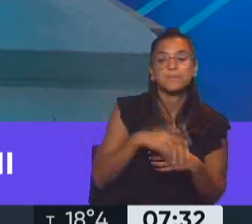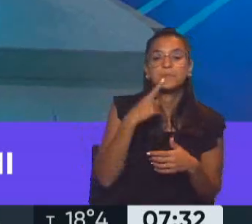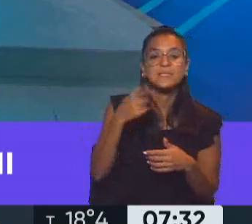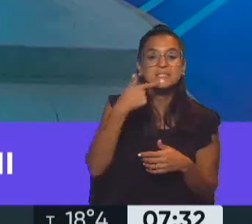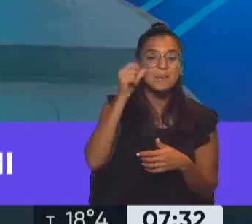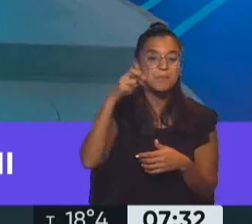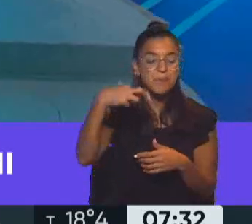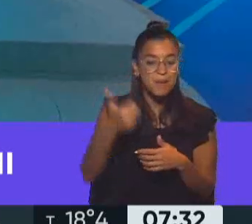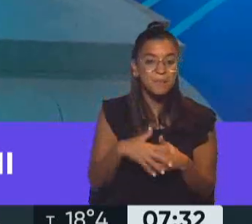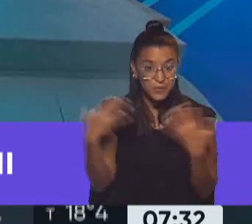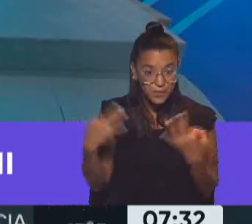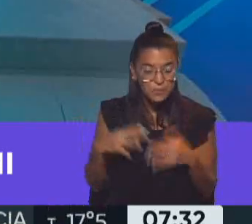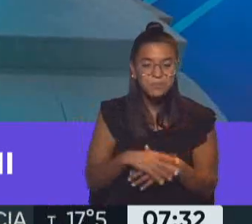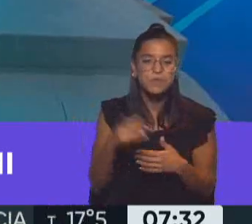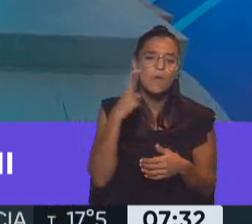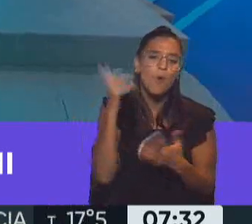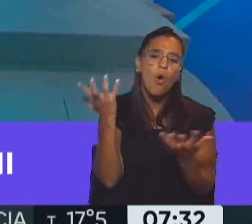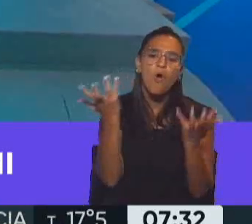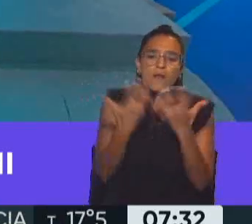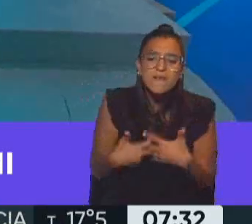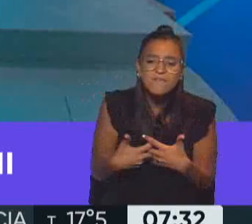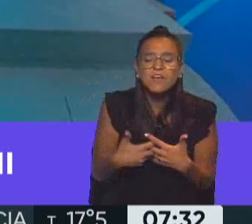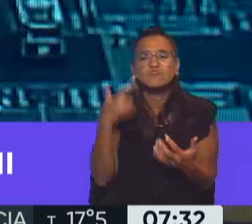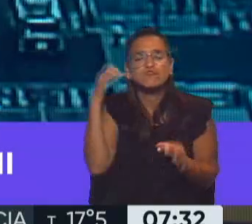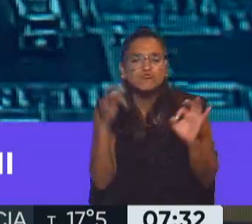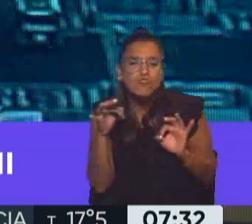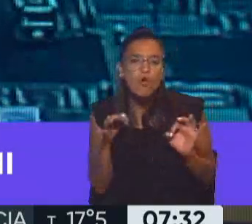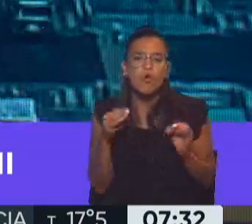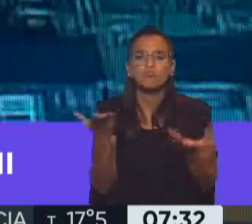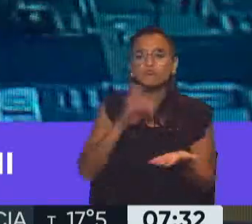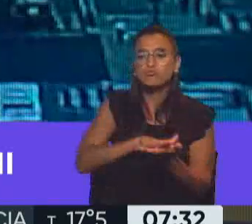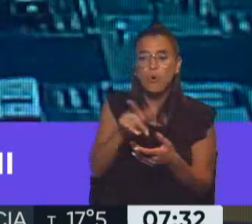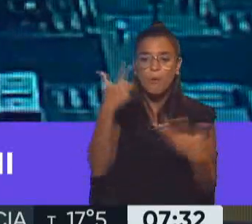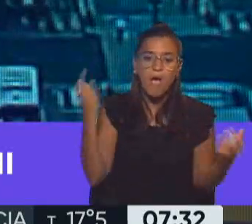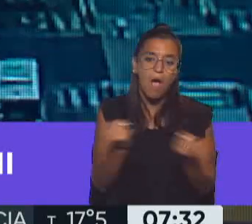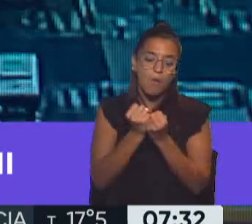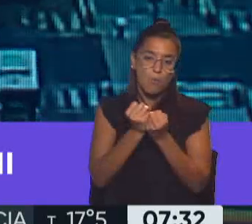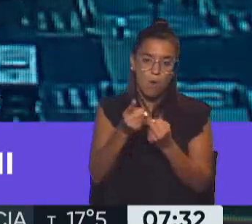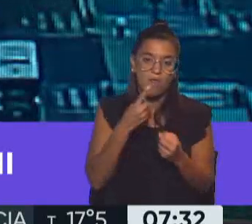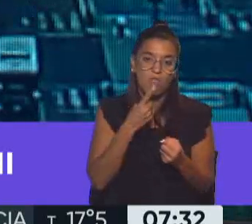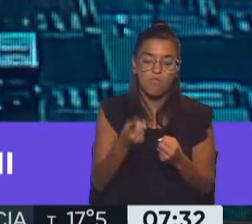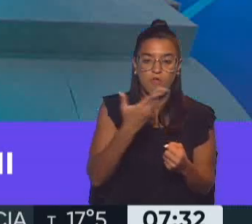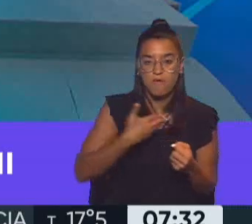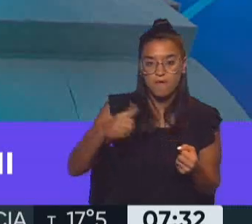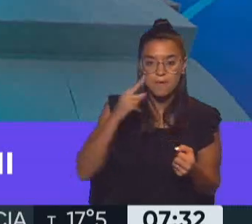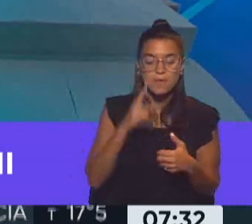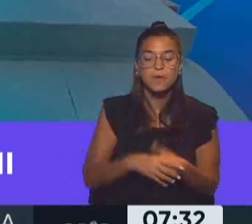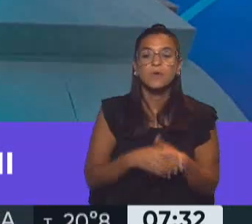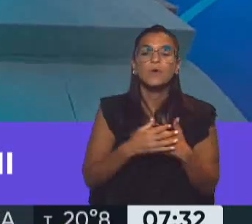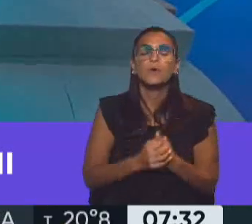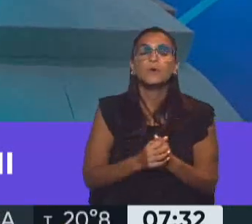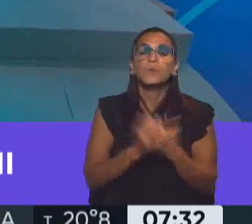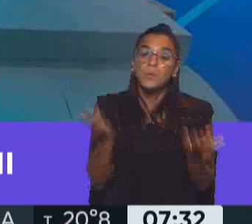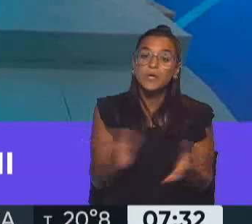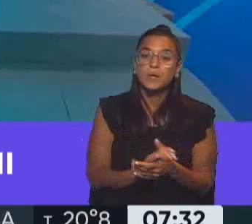CEPA. ¿Todo bien? Una reflexión o un análisis sobre este acuerdo del gobierno con el fondo. Bueno, primero